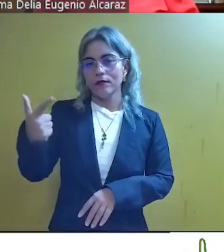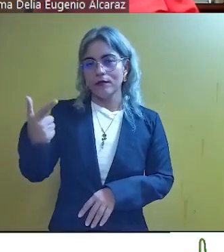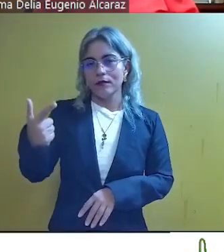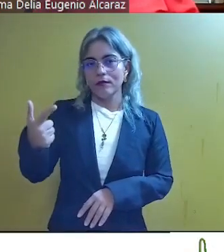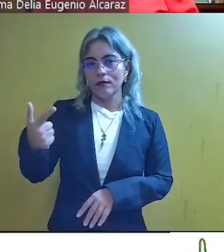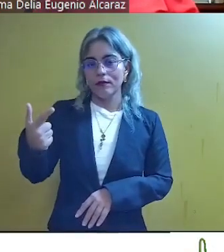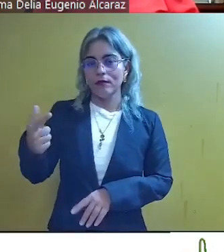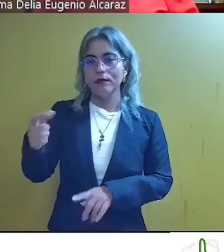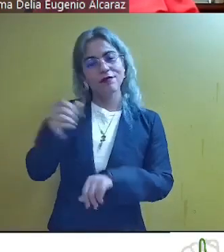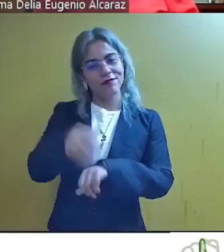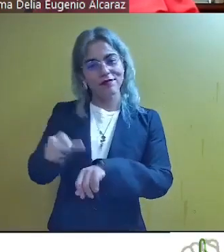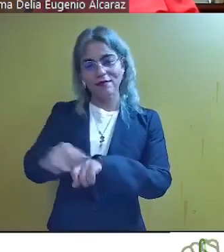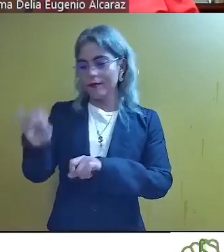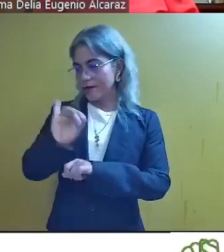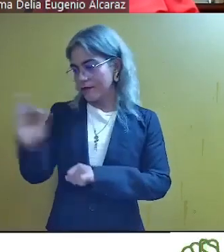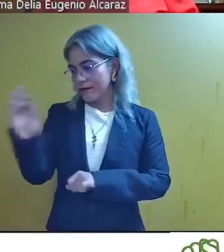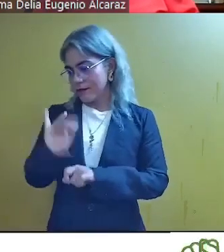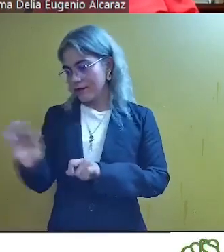124/C,